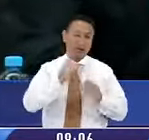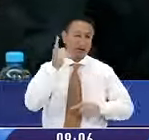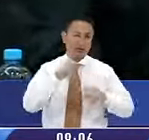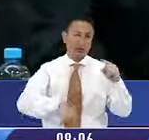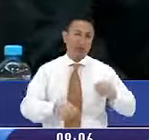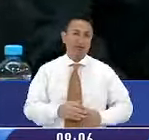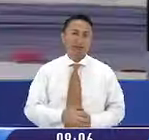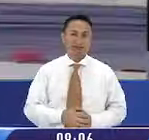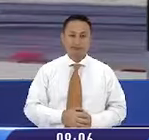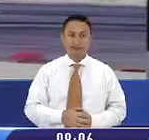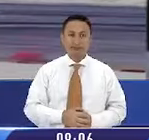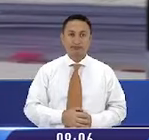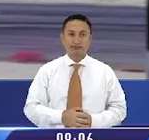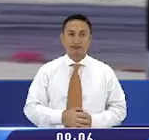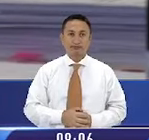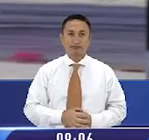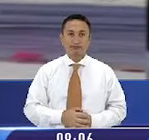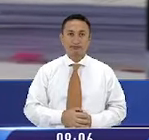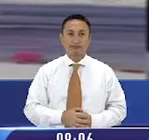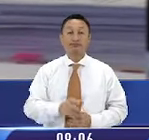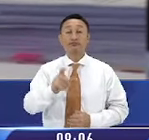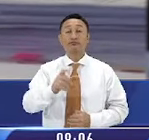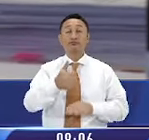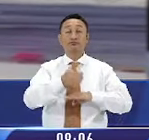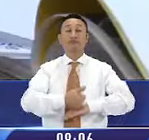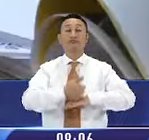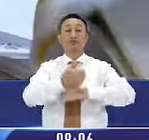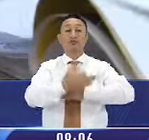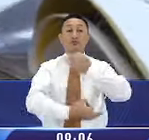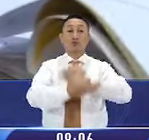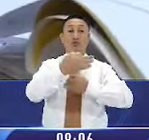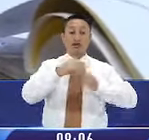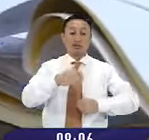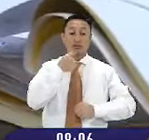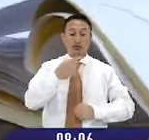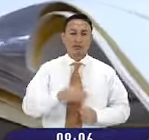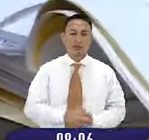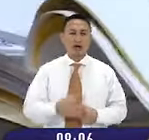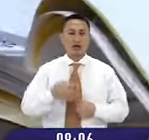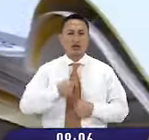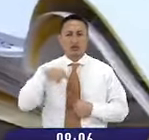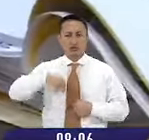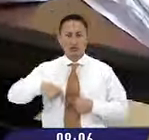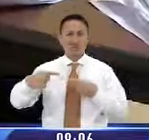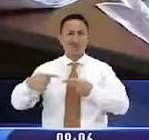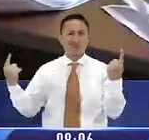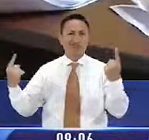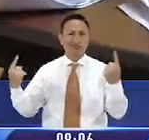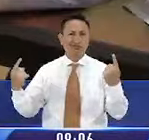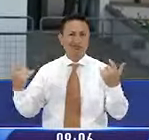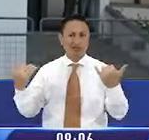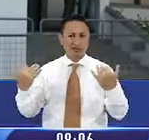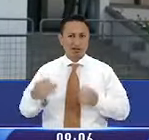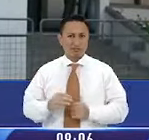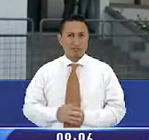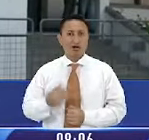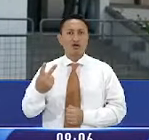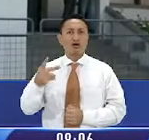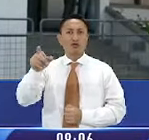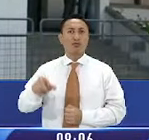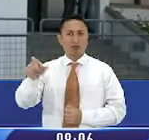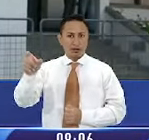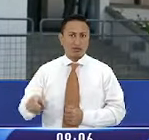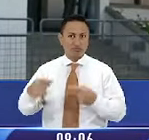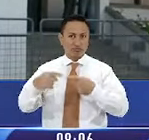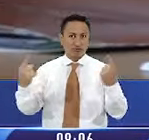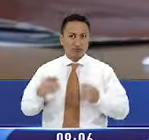Córdoba. El juzgador que dirigía este proceso aseguró que existe una enemistad manifiesta con dos implicados, lo